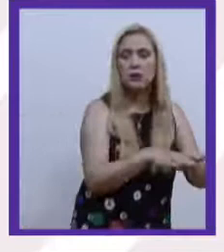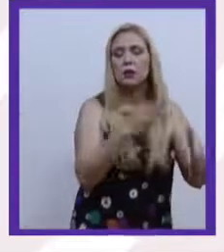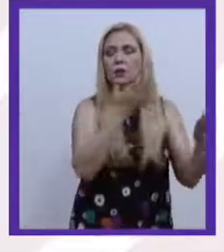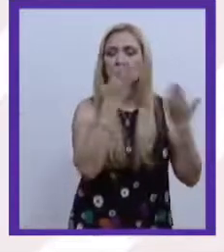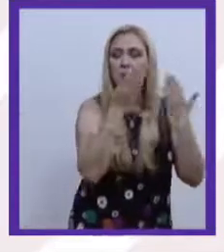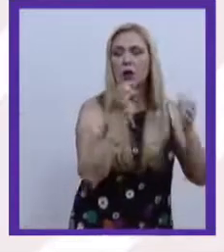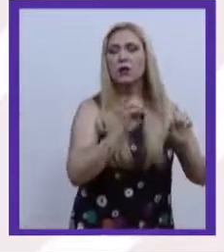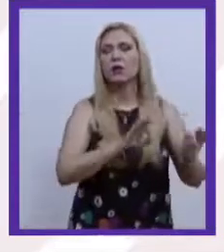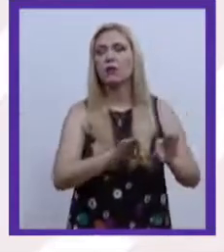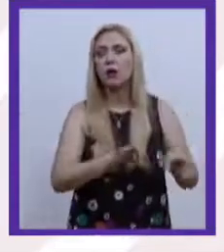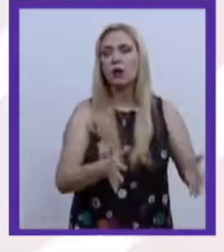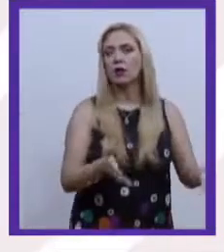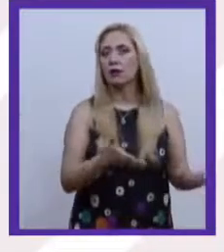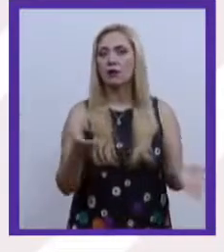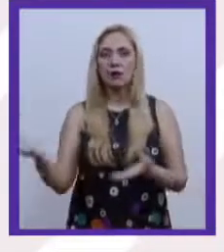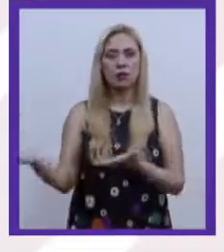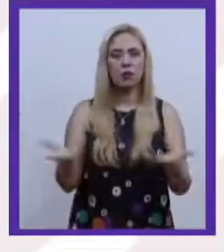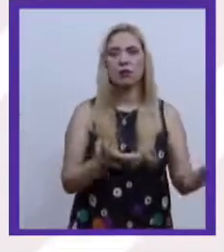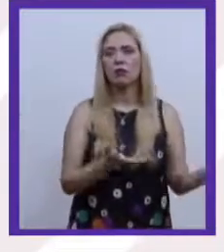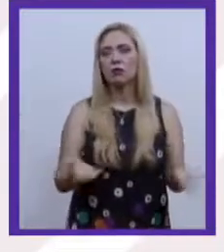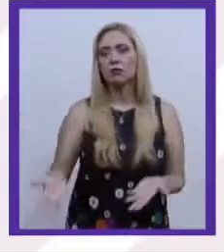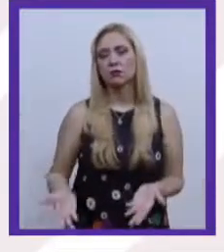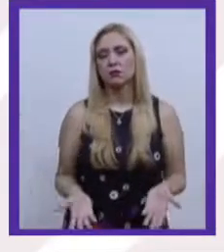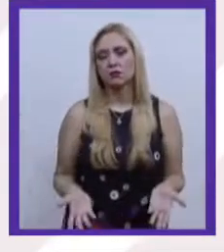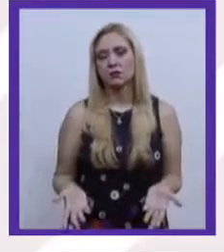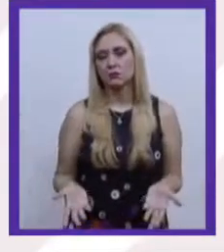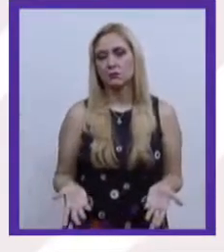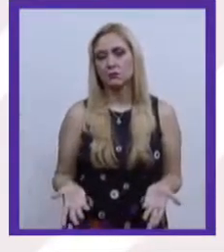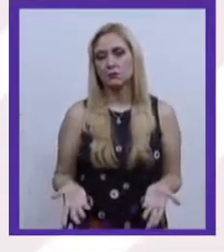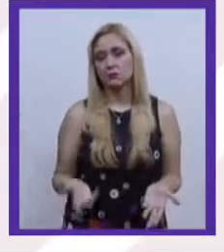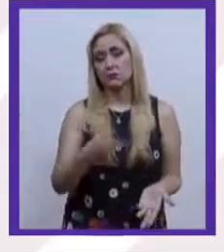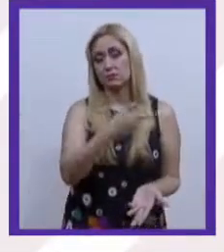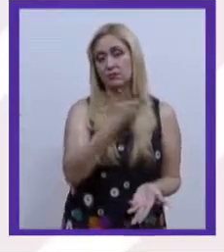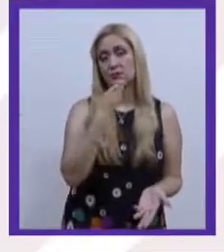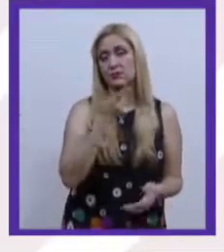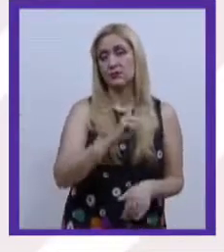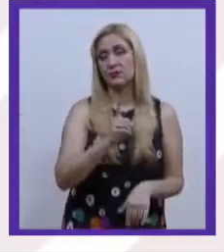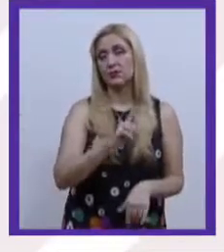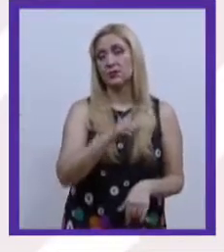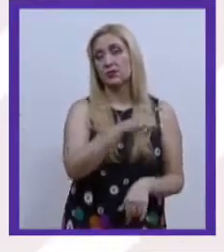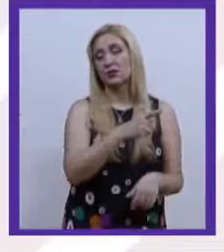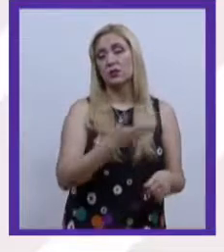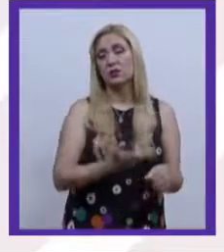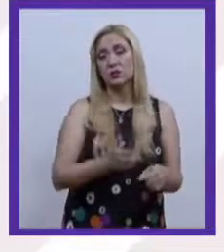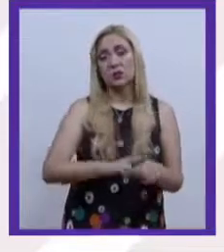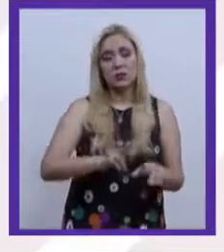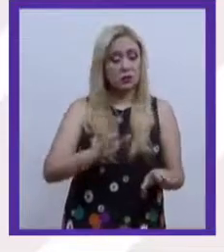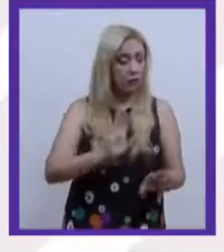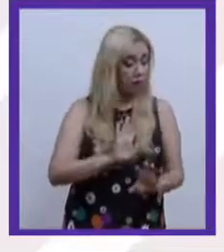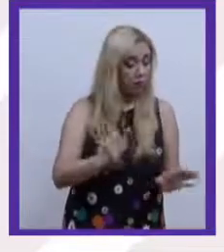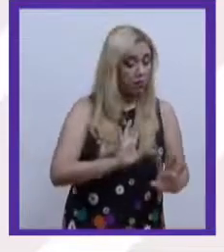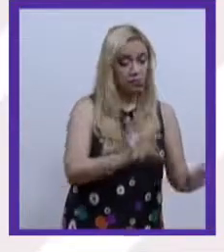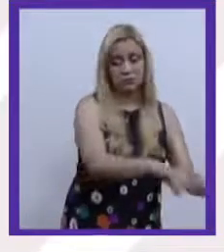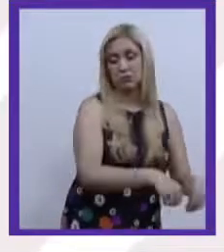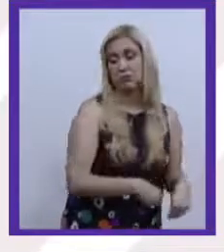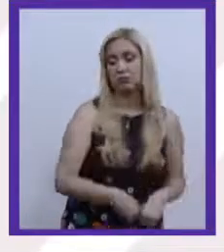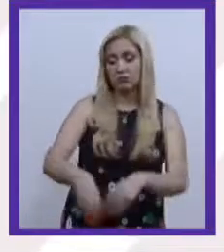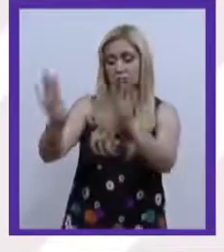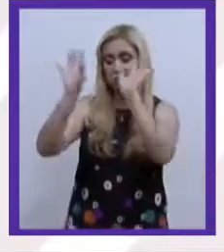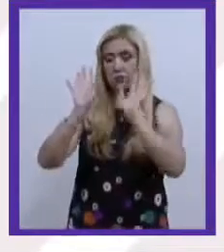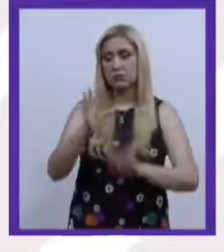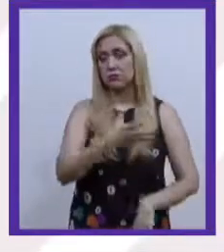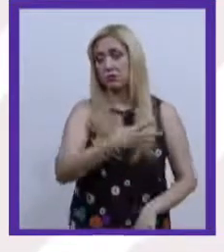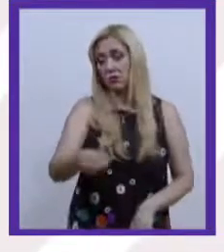estudiar, y también lo que les dejó el sistema de salud, incluso con los enfermos, con las personas contagiadas, con las